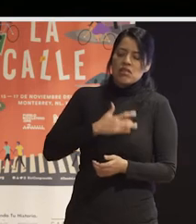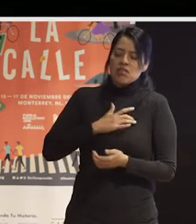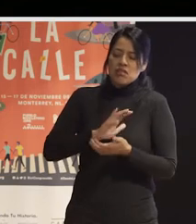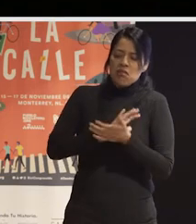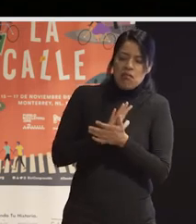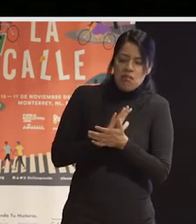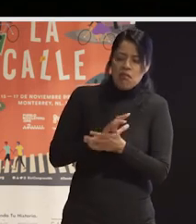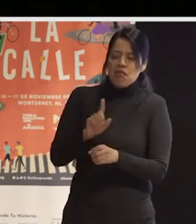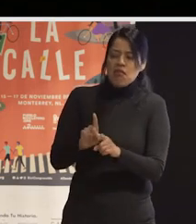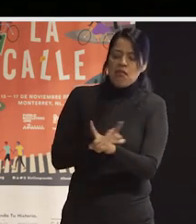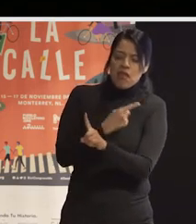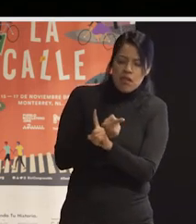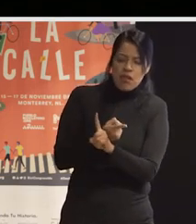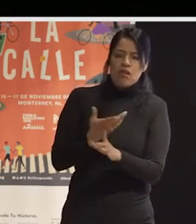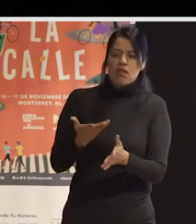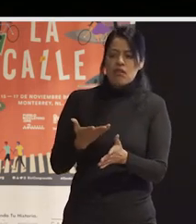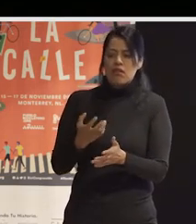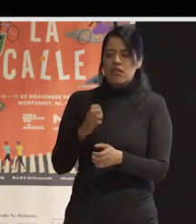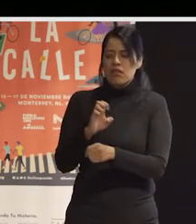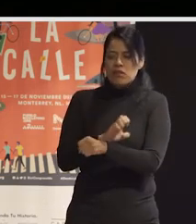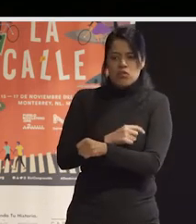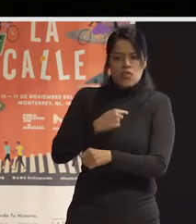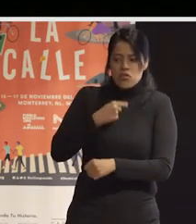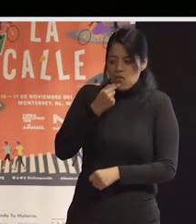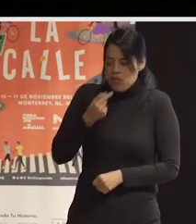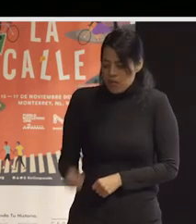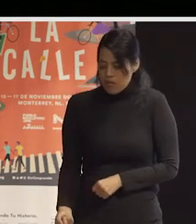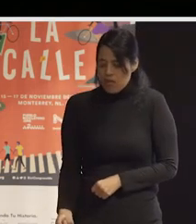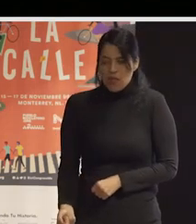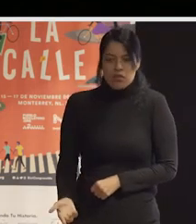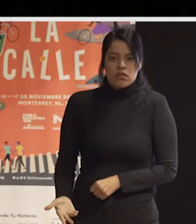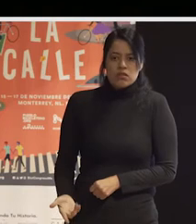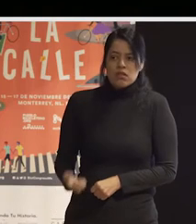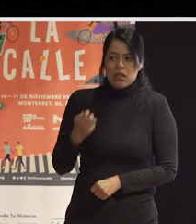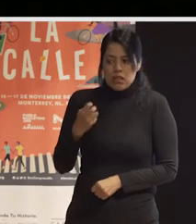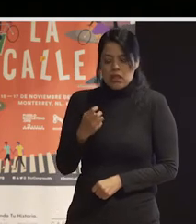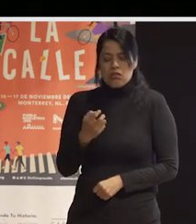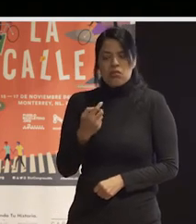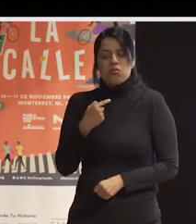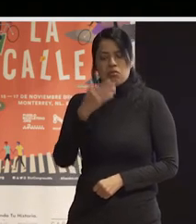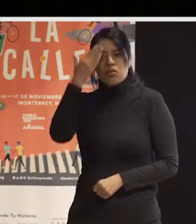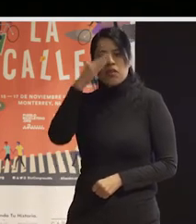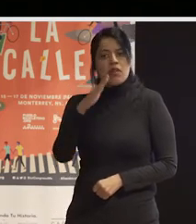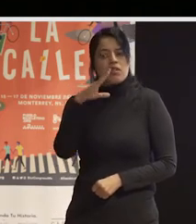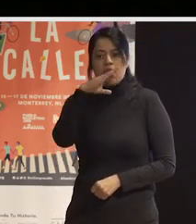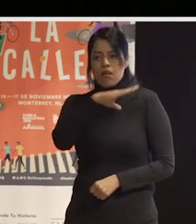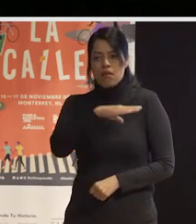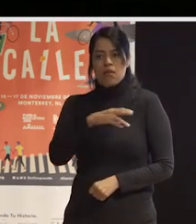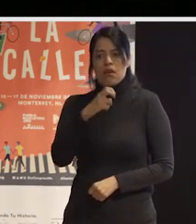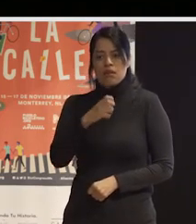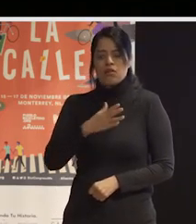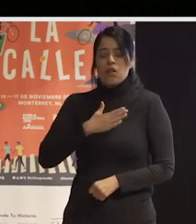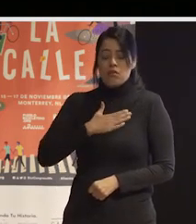violación entonces desde chiquito yo tenía la idea de que esto estaba mal que era eso